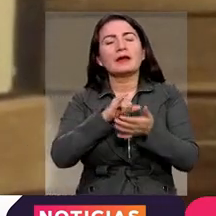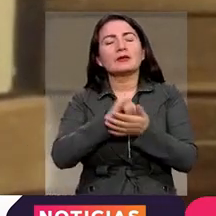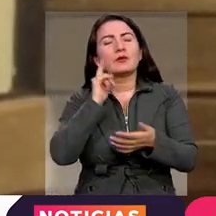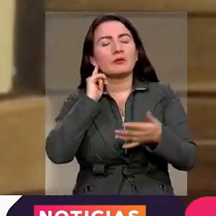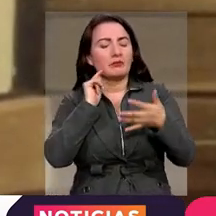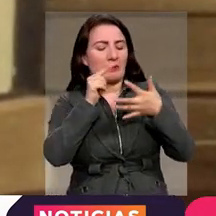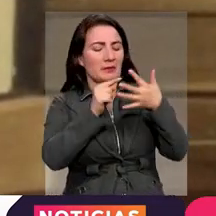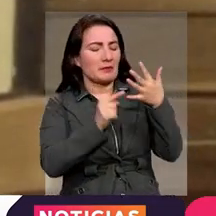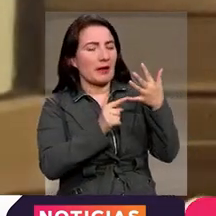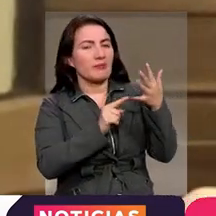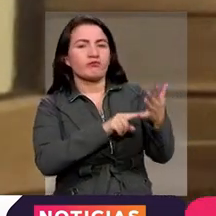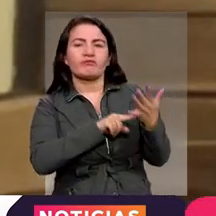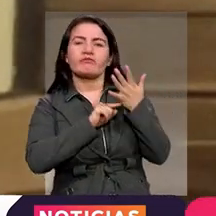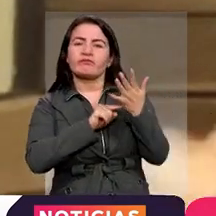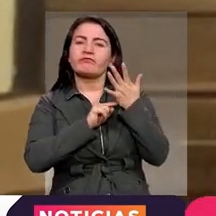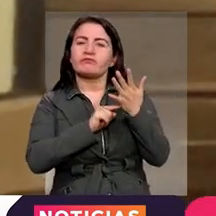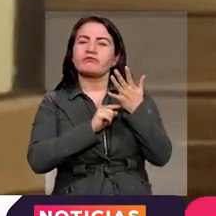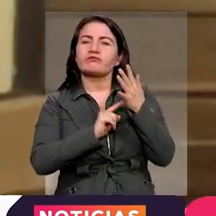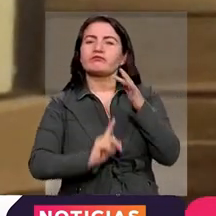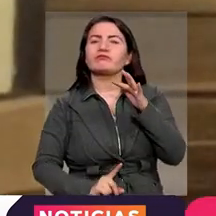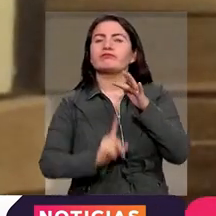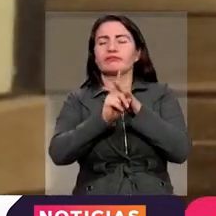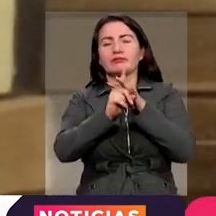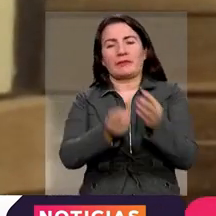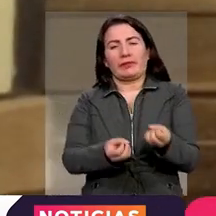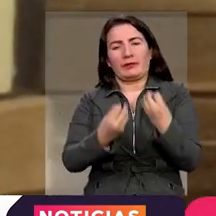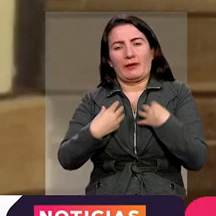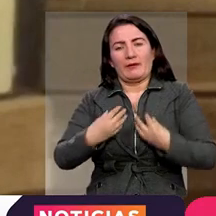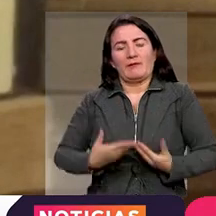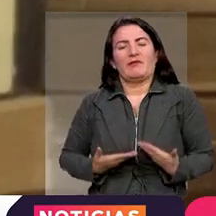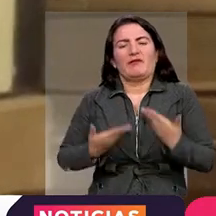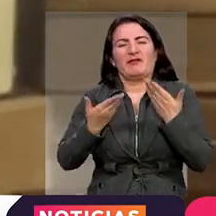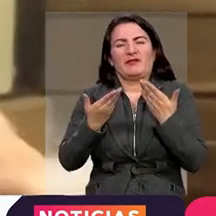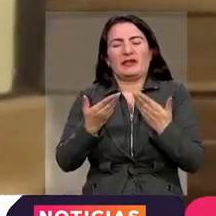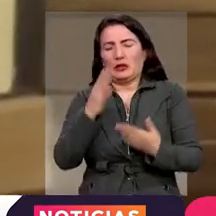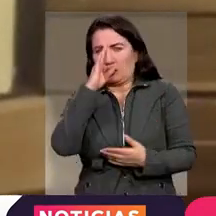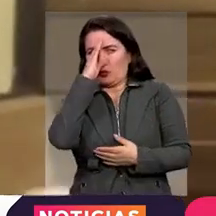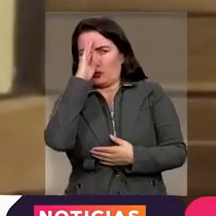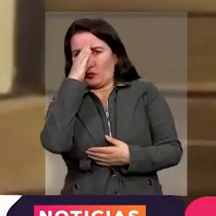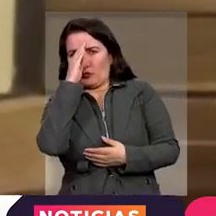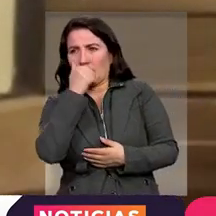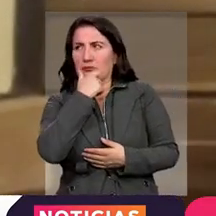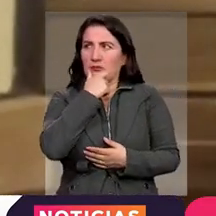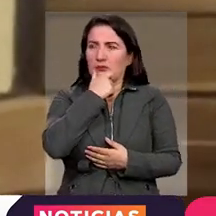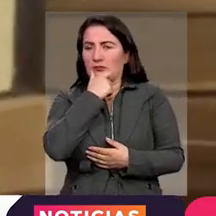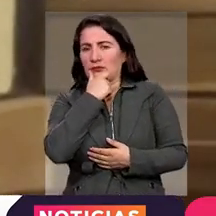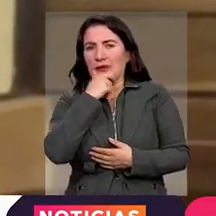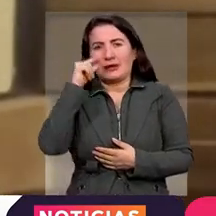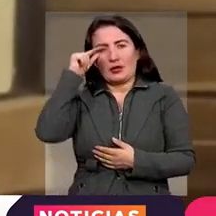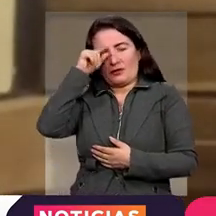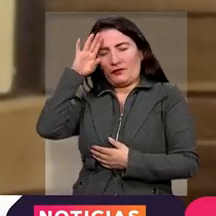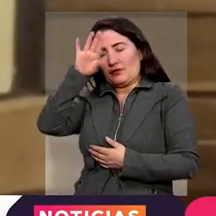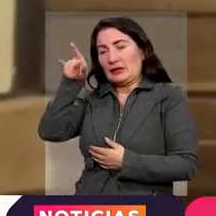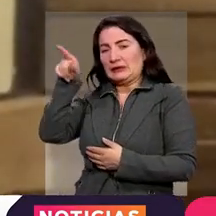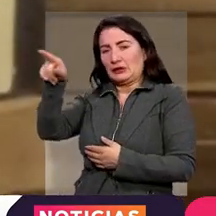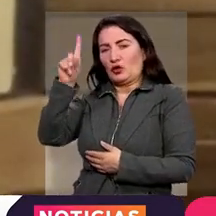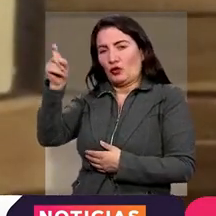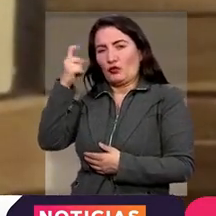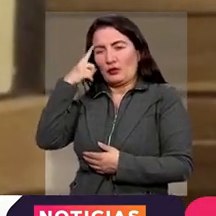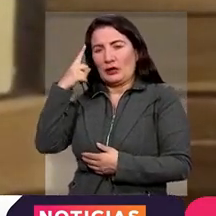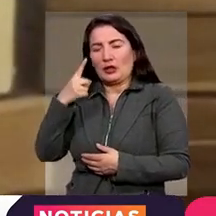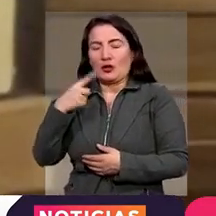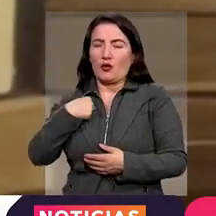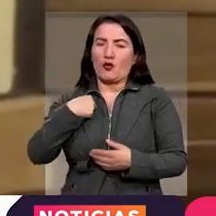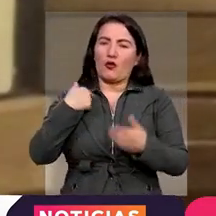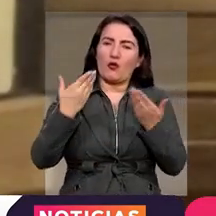señales que le deben generar un beneficio de la duda a favor del presidente electo, de su gobierno, que generan